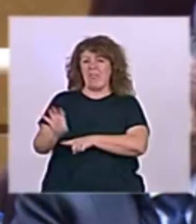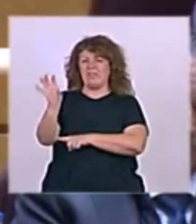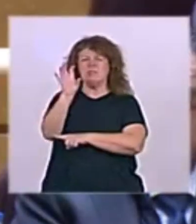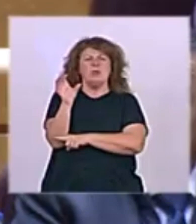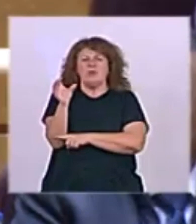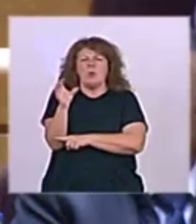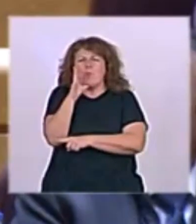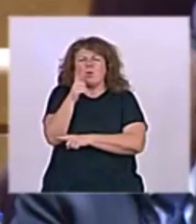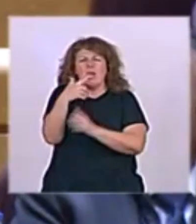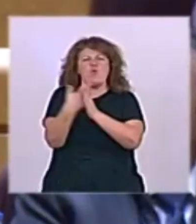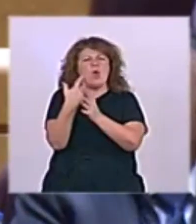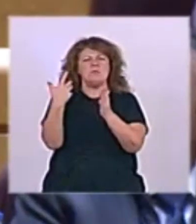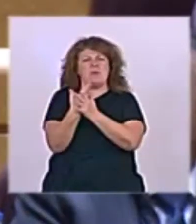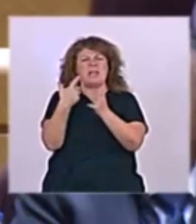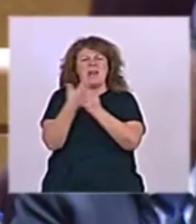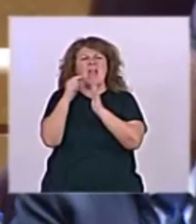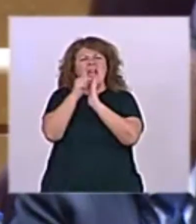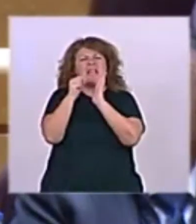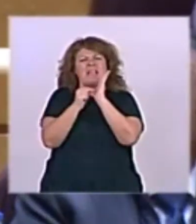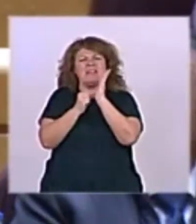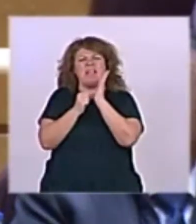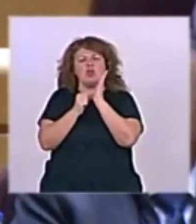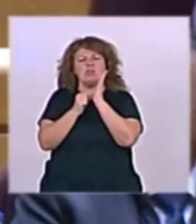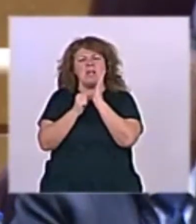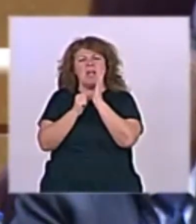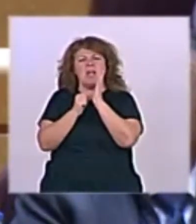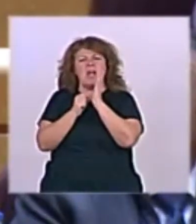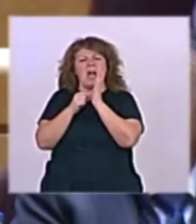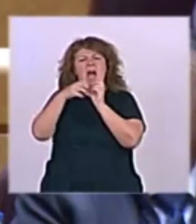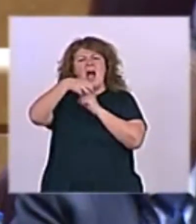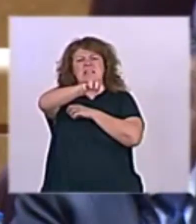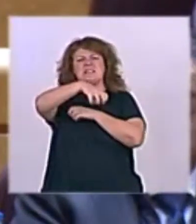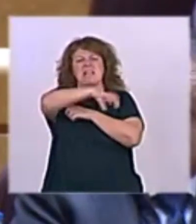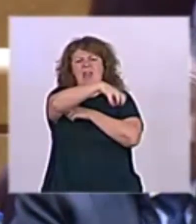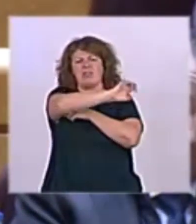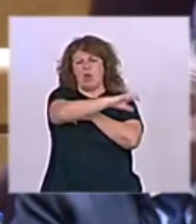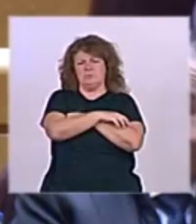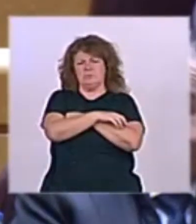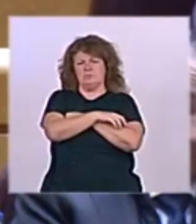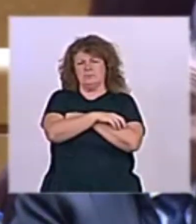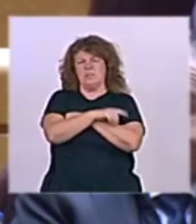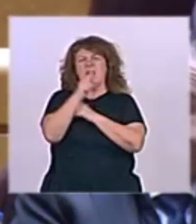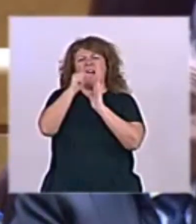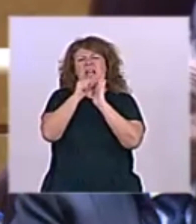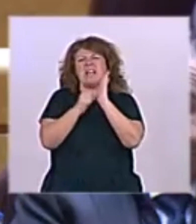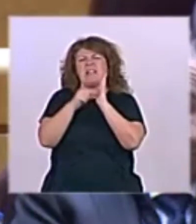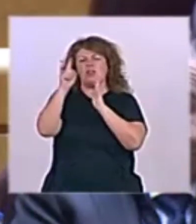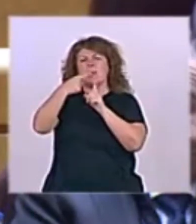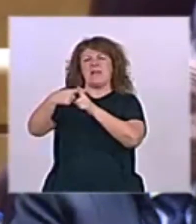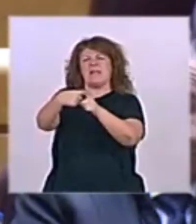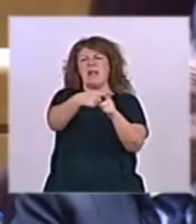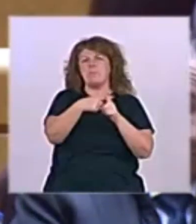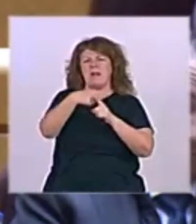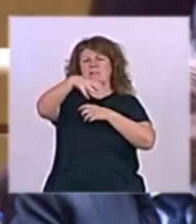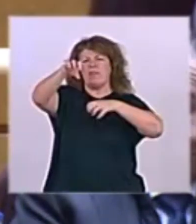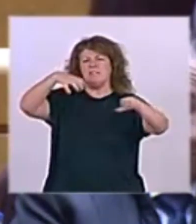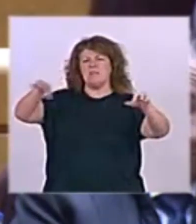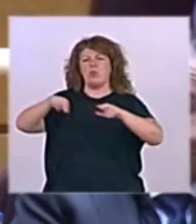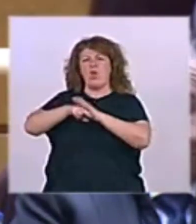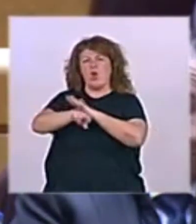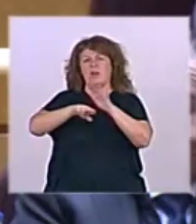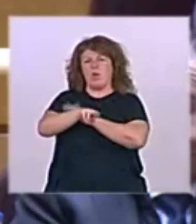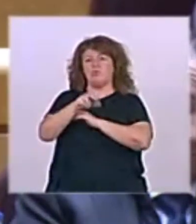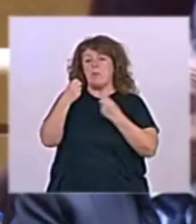¿Por qué no explican Cuáles son los criterios De reparto De distribución De los recursos Para esas asignaciones? ¿Por qué no conocemos